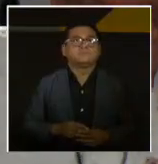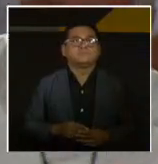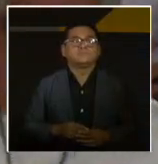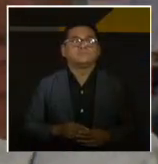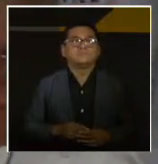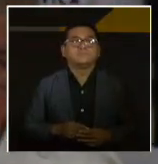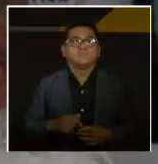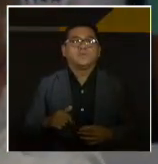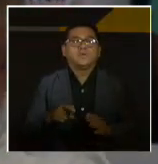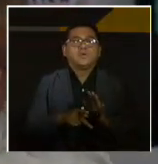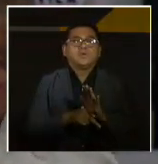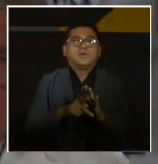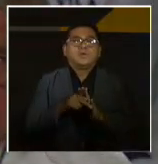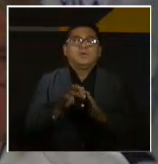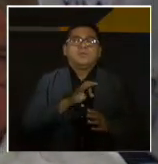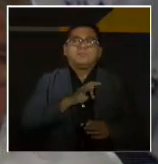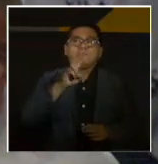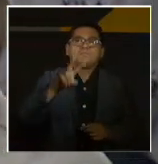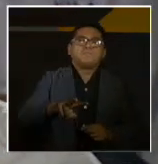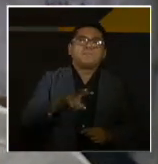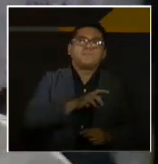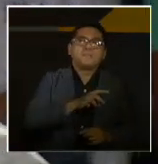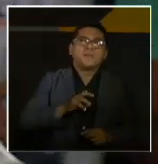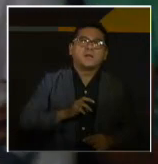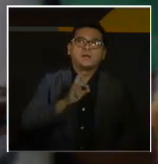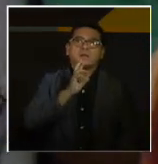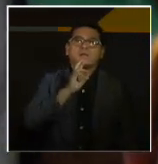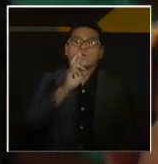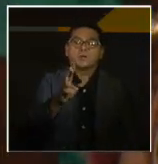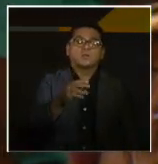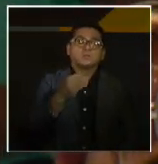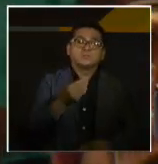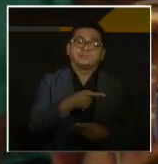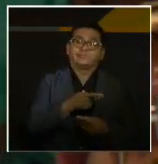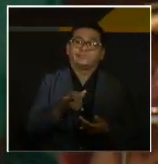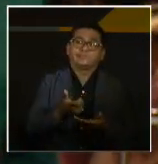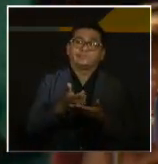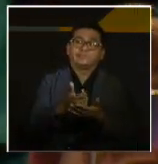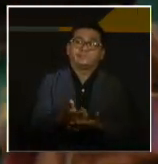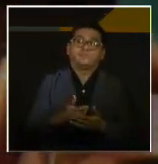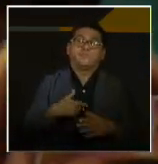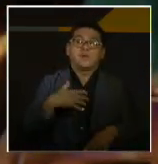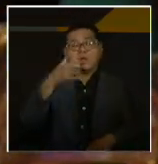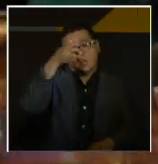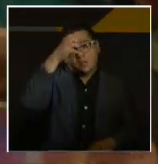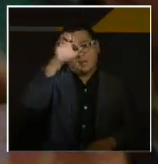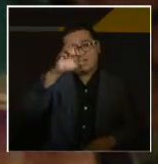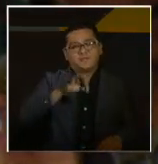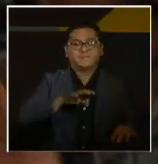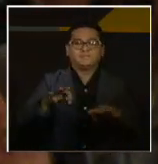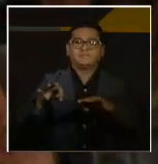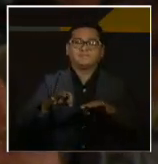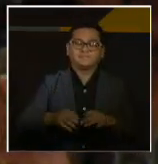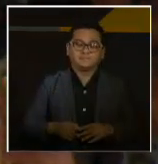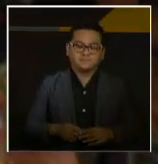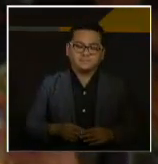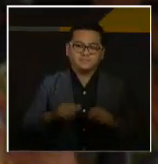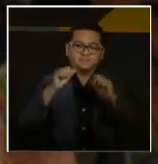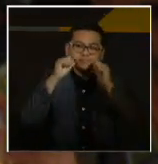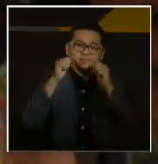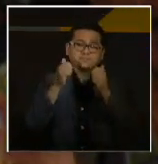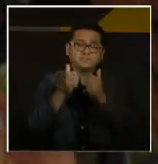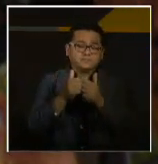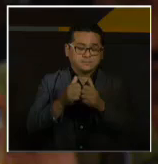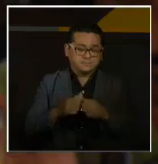Que presenten proyectos que de verdad den resultados para abatir la pobreza. Yo tengo una gran experiencia trabajando con